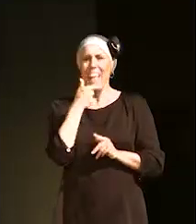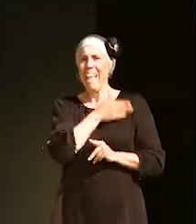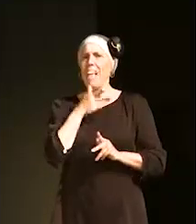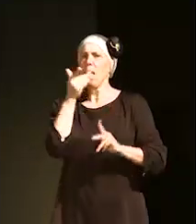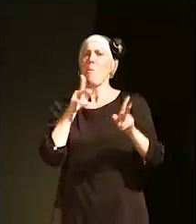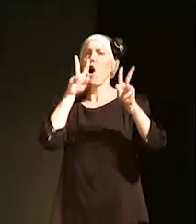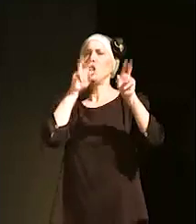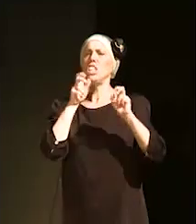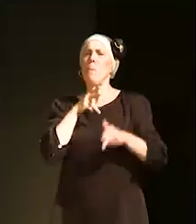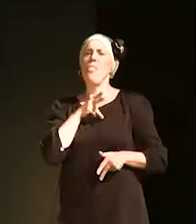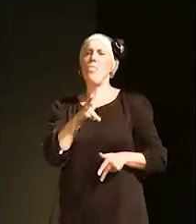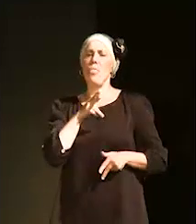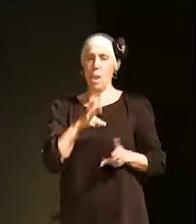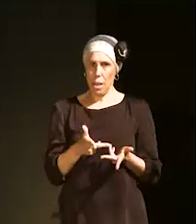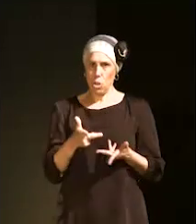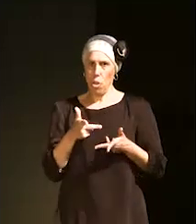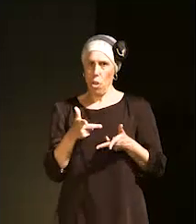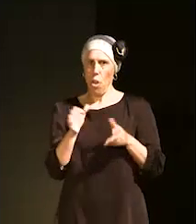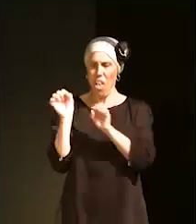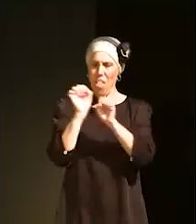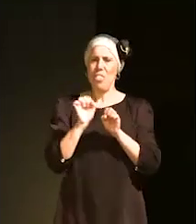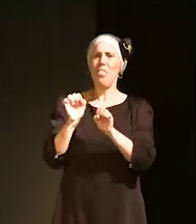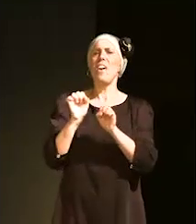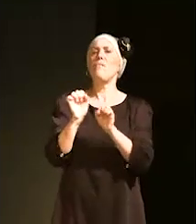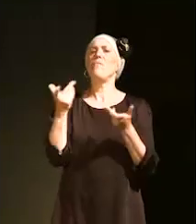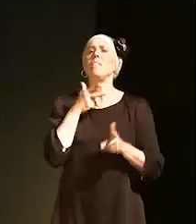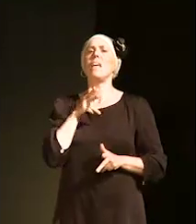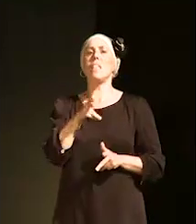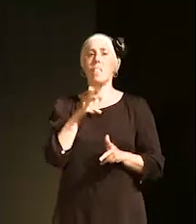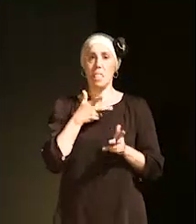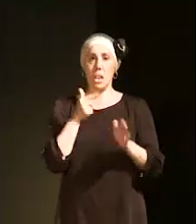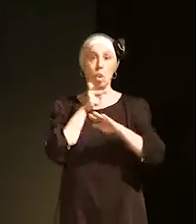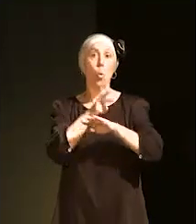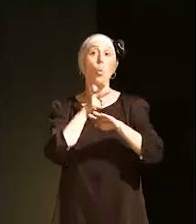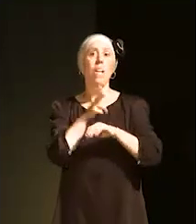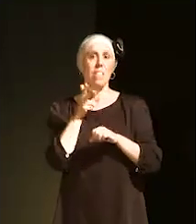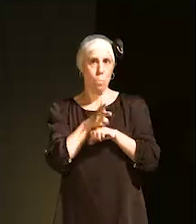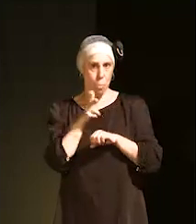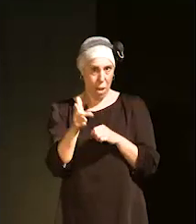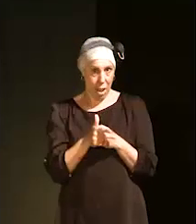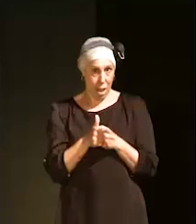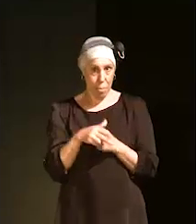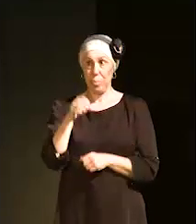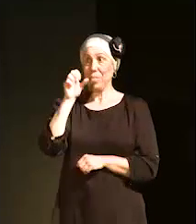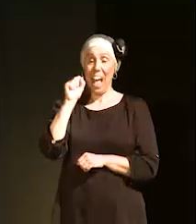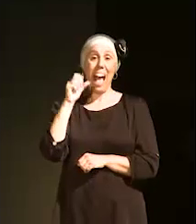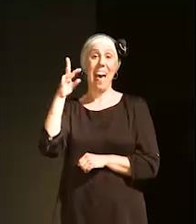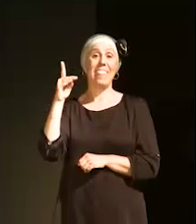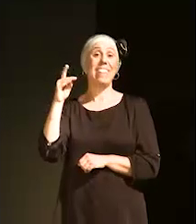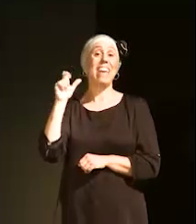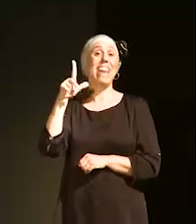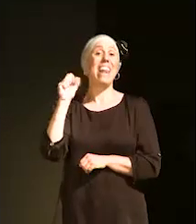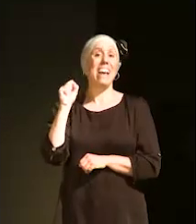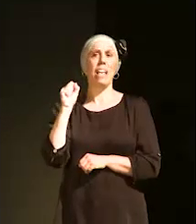trabajando junto a las defensoras de derechos humanos del área de occidente de guatemala adelma dijo